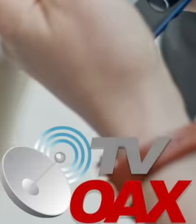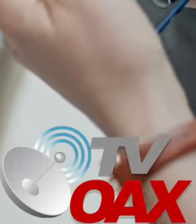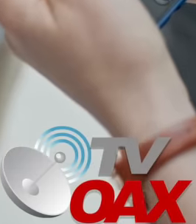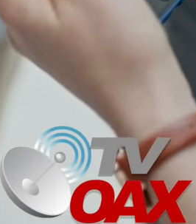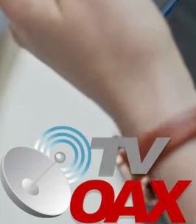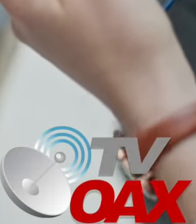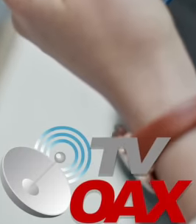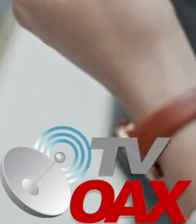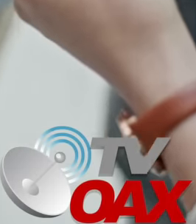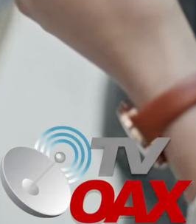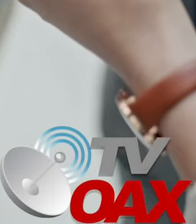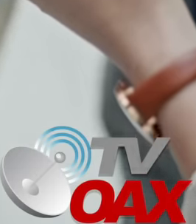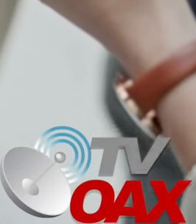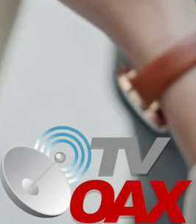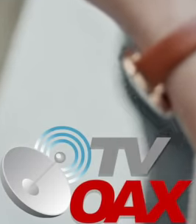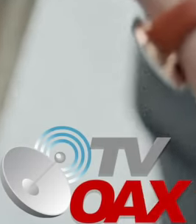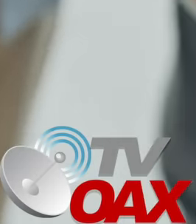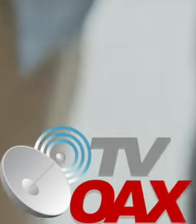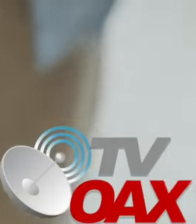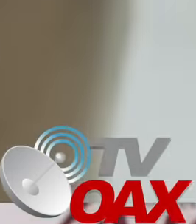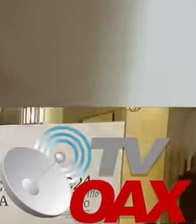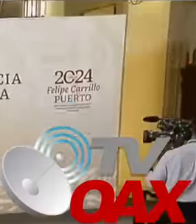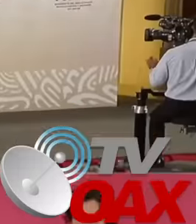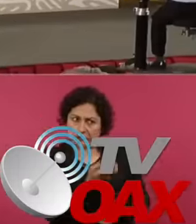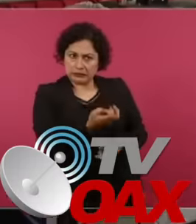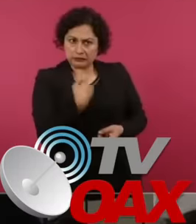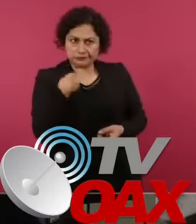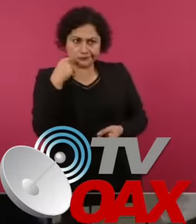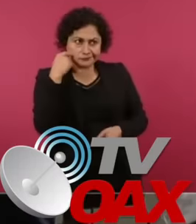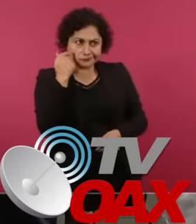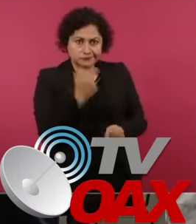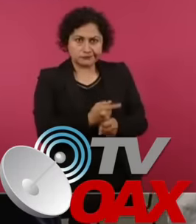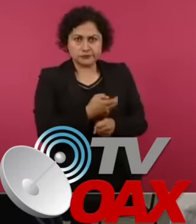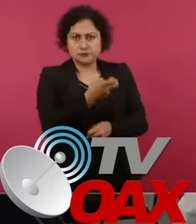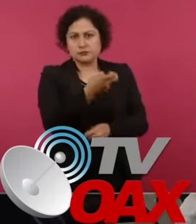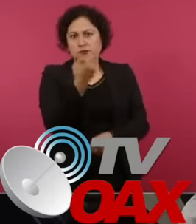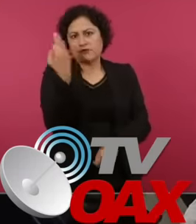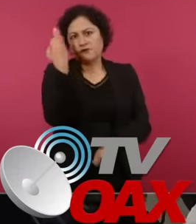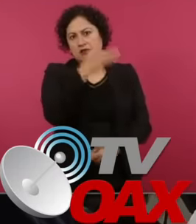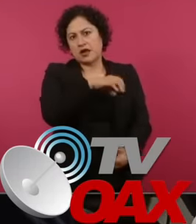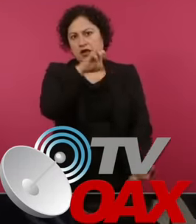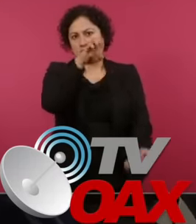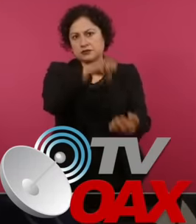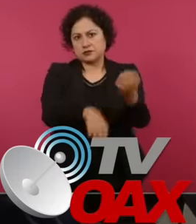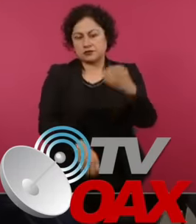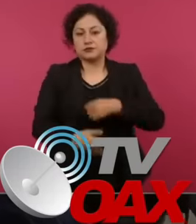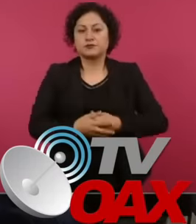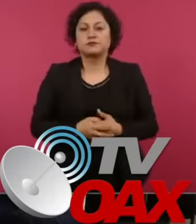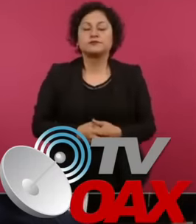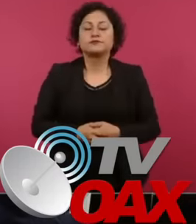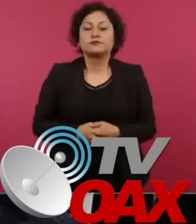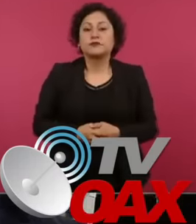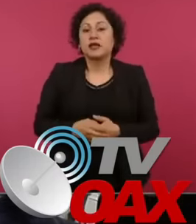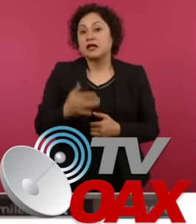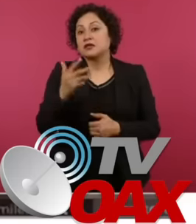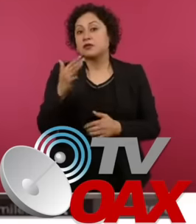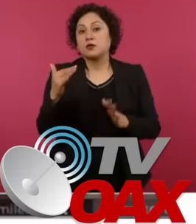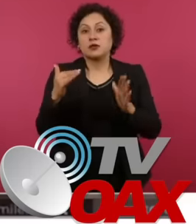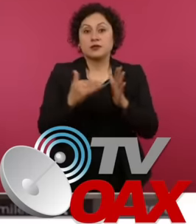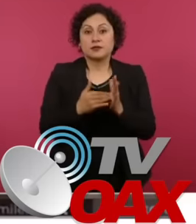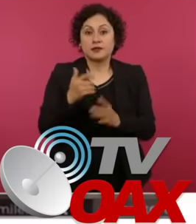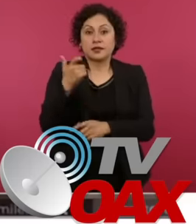presenta. A través de las redes sociales está circulando un video en el que se anuncia que